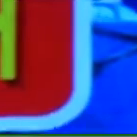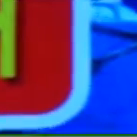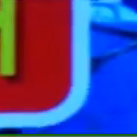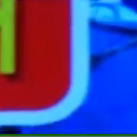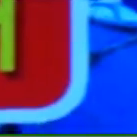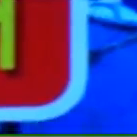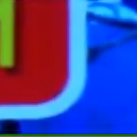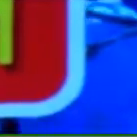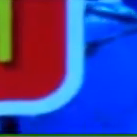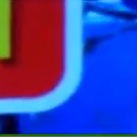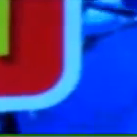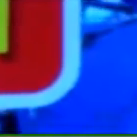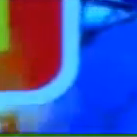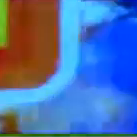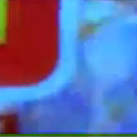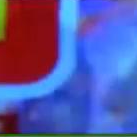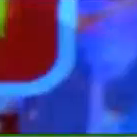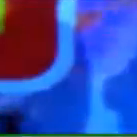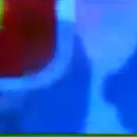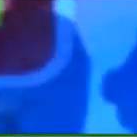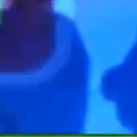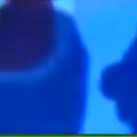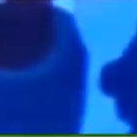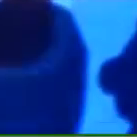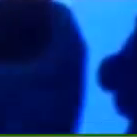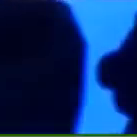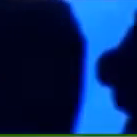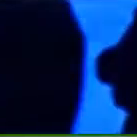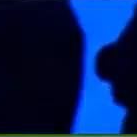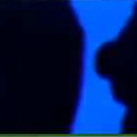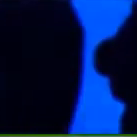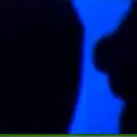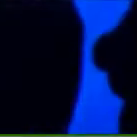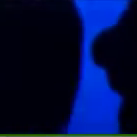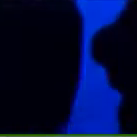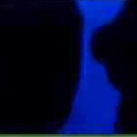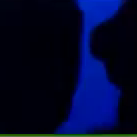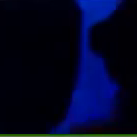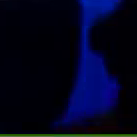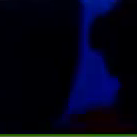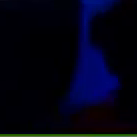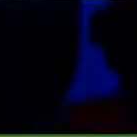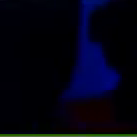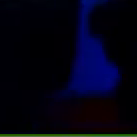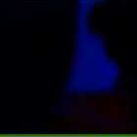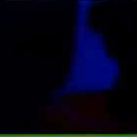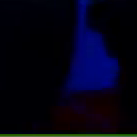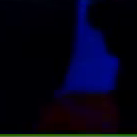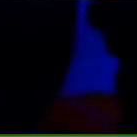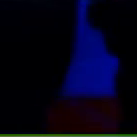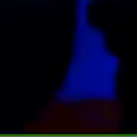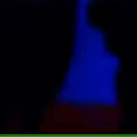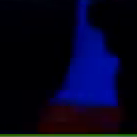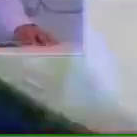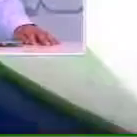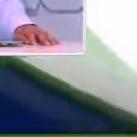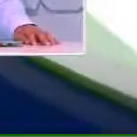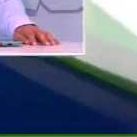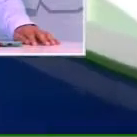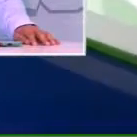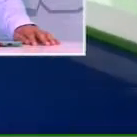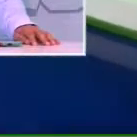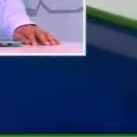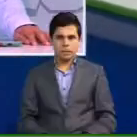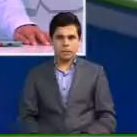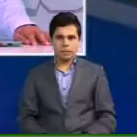estamos en directo con el representante de uno de los gremios más importantes en cúcuta y que está afectado con la crisis en la frontera saludamos al presidente